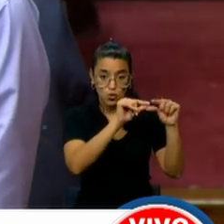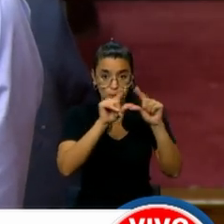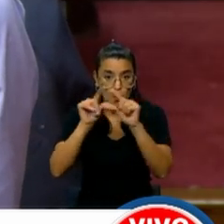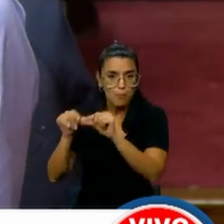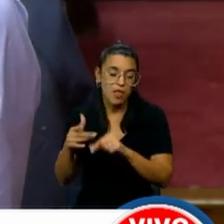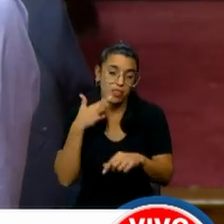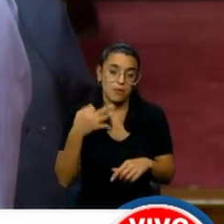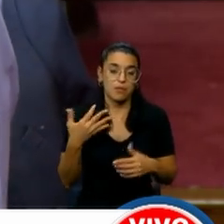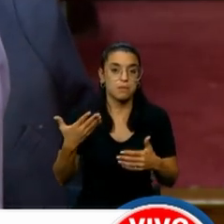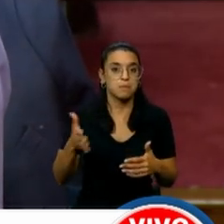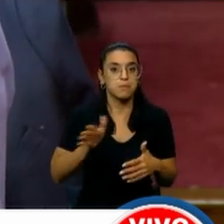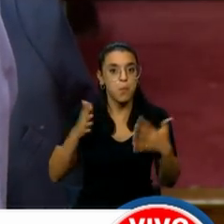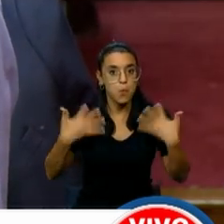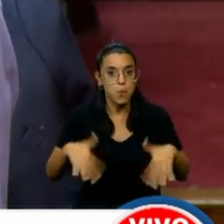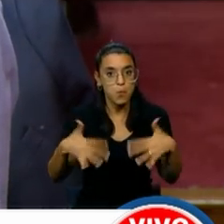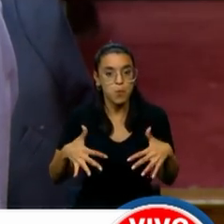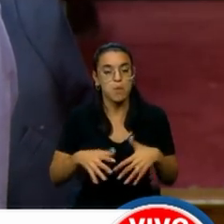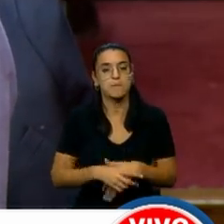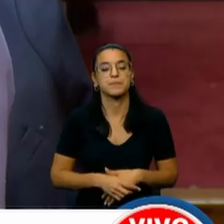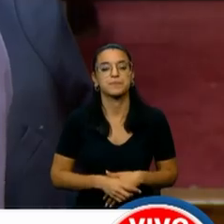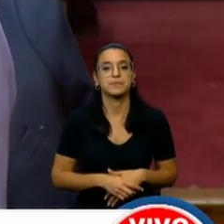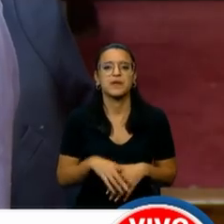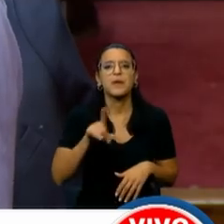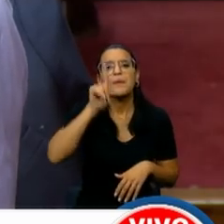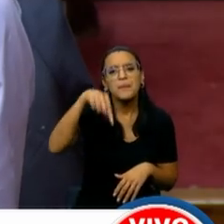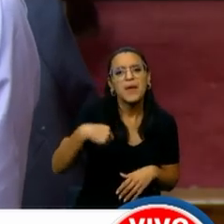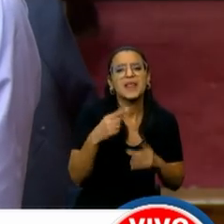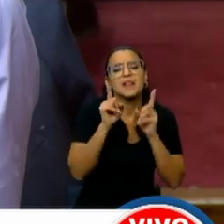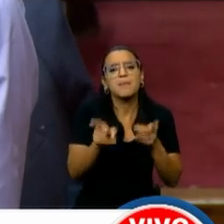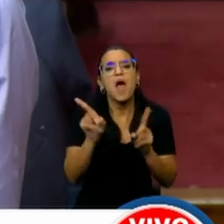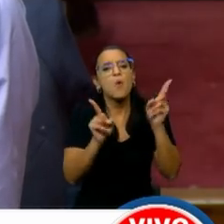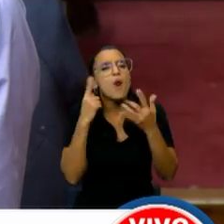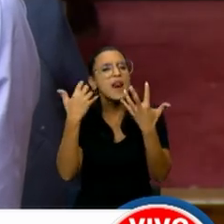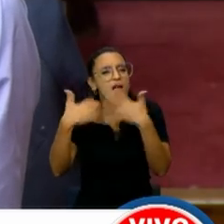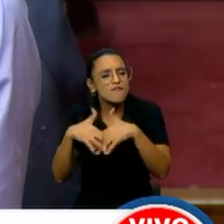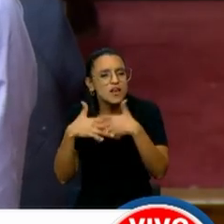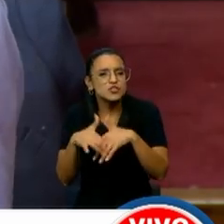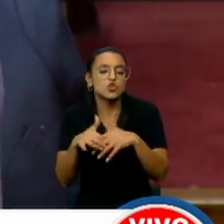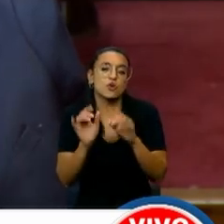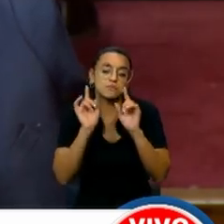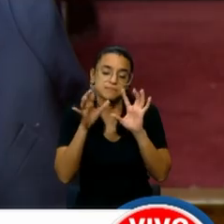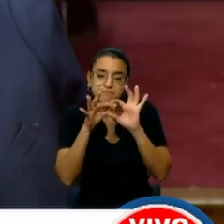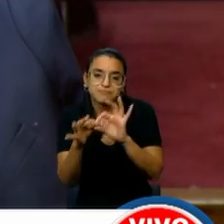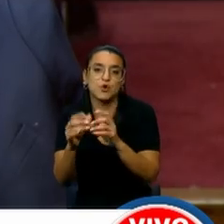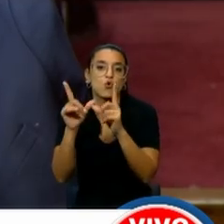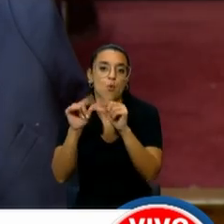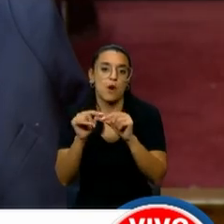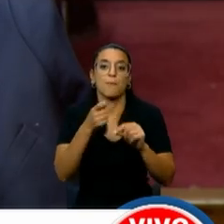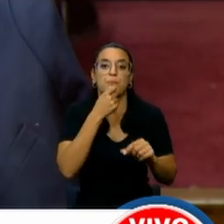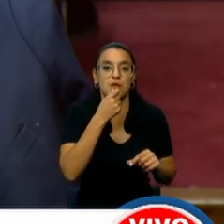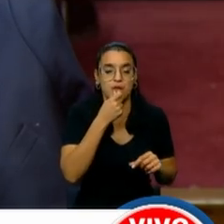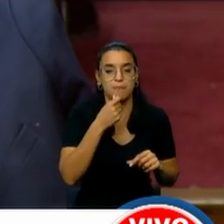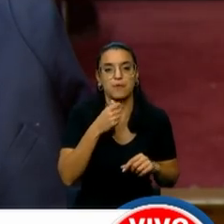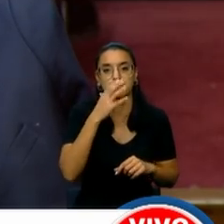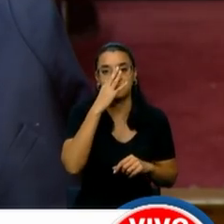realmente impactan surgen a su vez algunas reflexiones también que tienen que ver con números por ejemplo